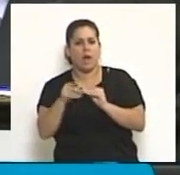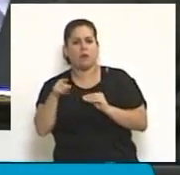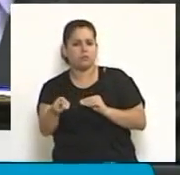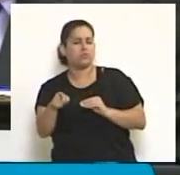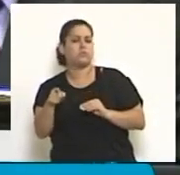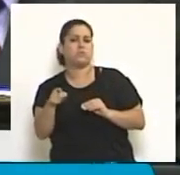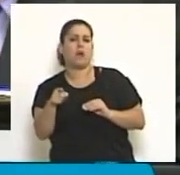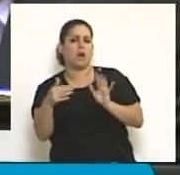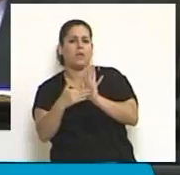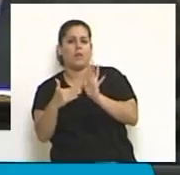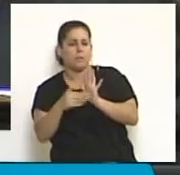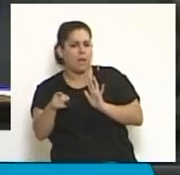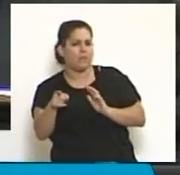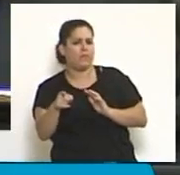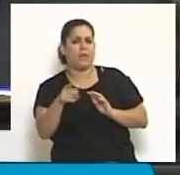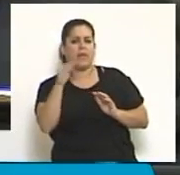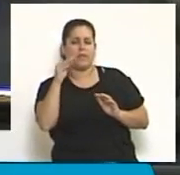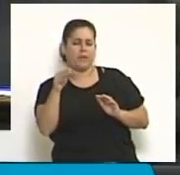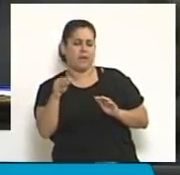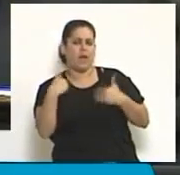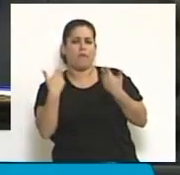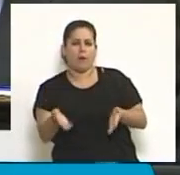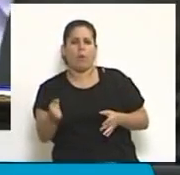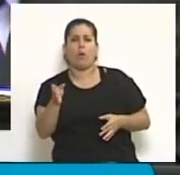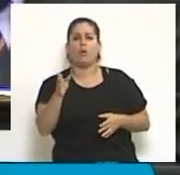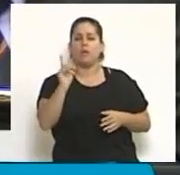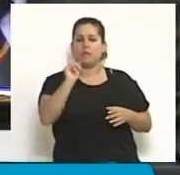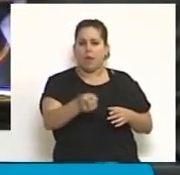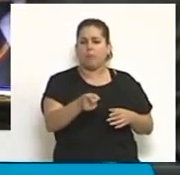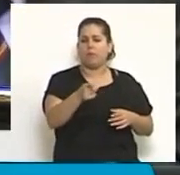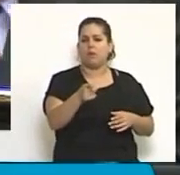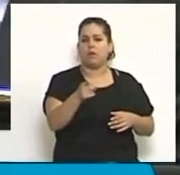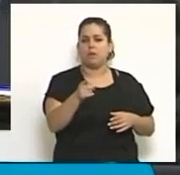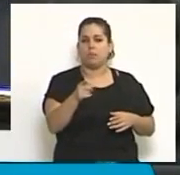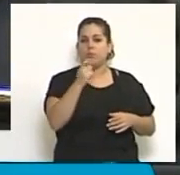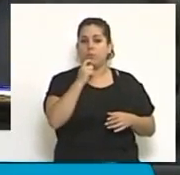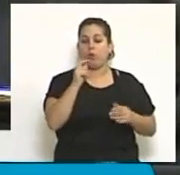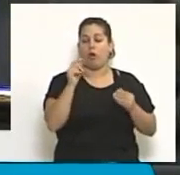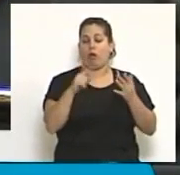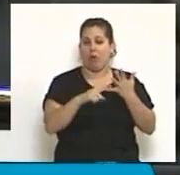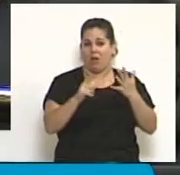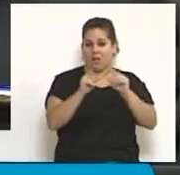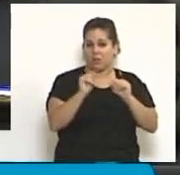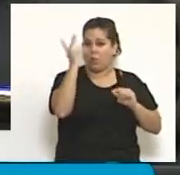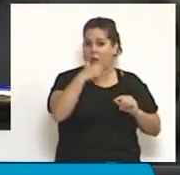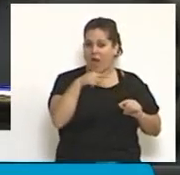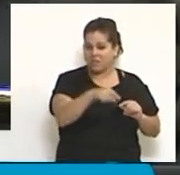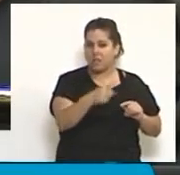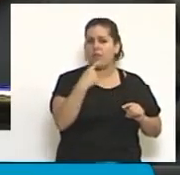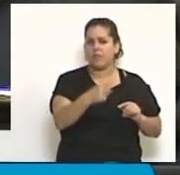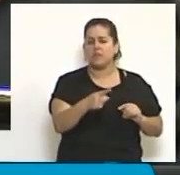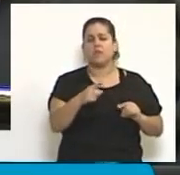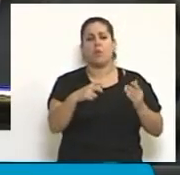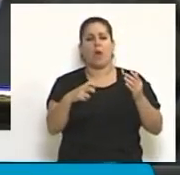su mero criterio discrecional o conveniencia. Incluso, el inciso H facultaría al